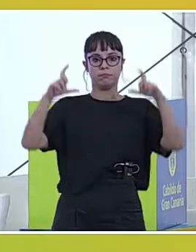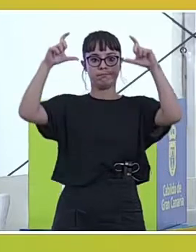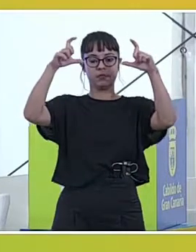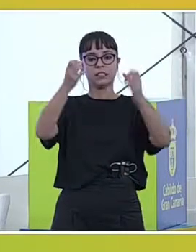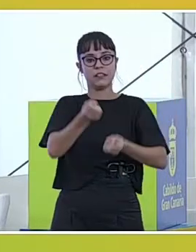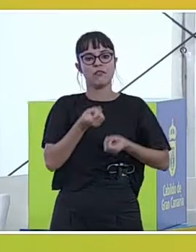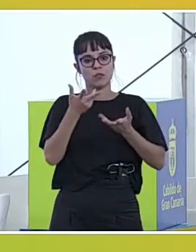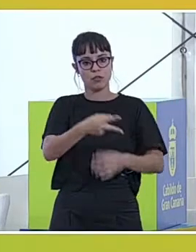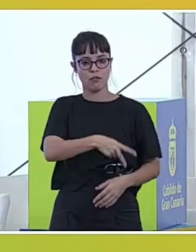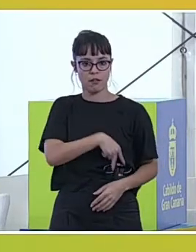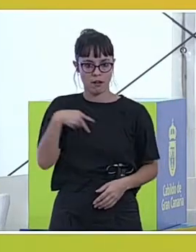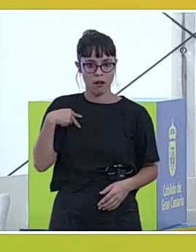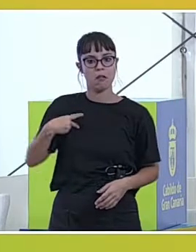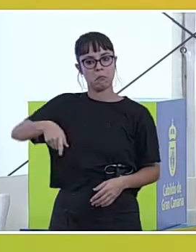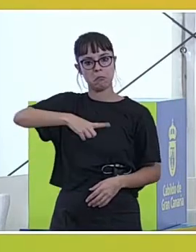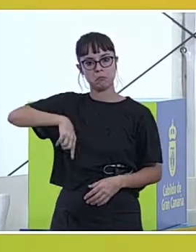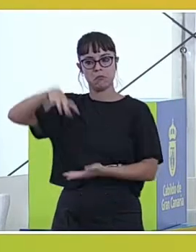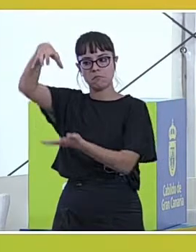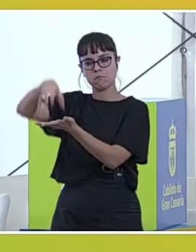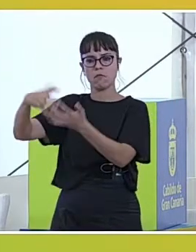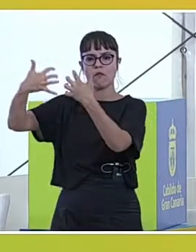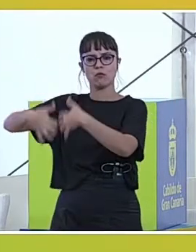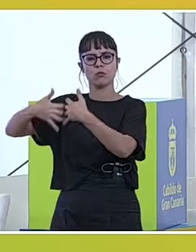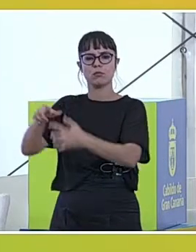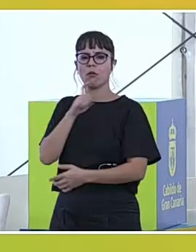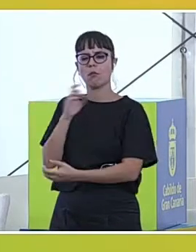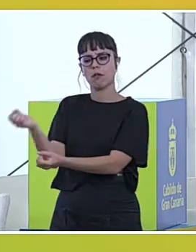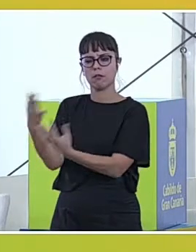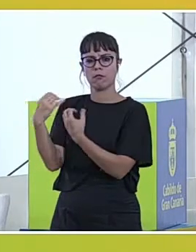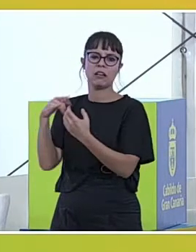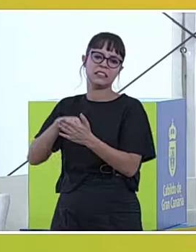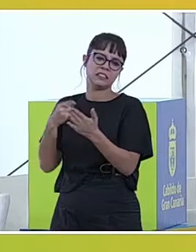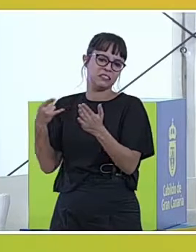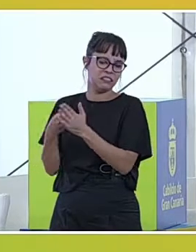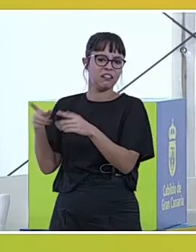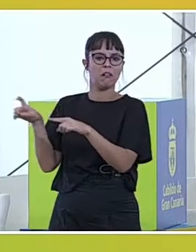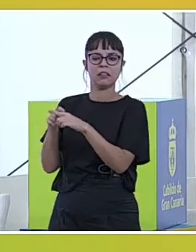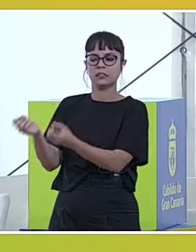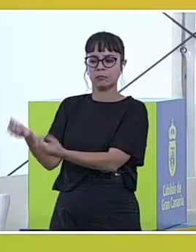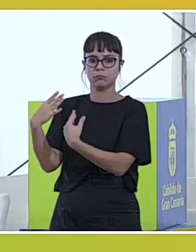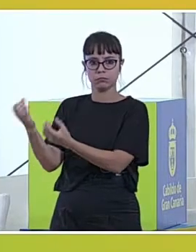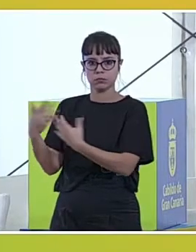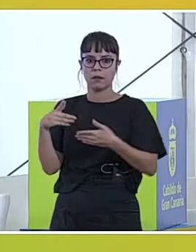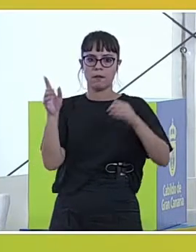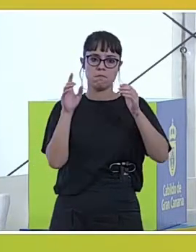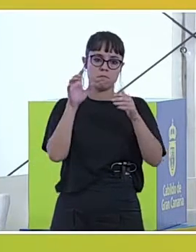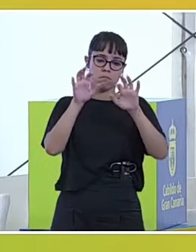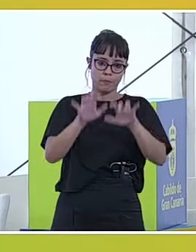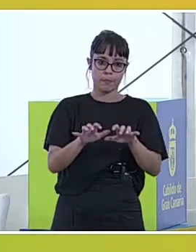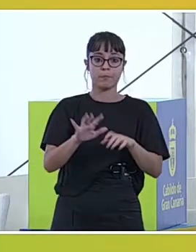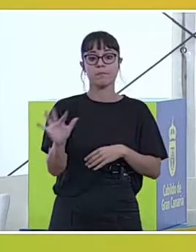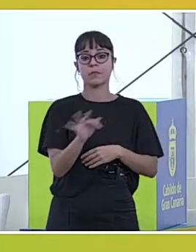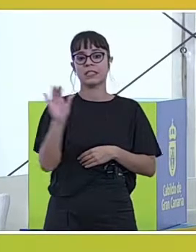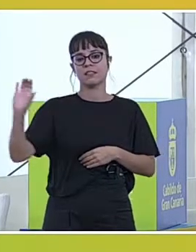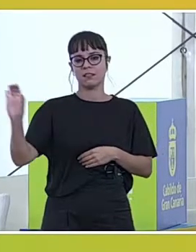también características operativas de la planta y características técnicas, y luego 3 muestras de salmuera a lo largo de un